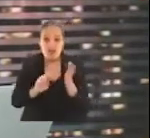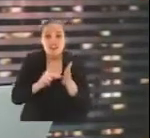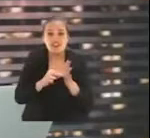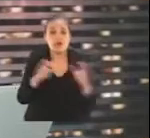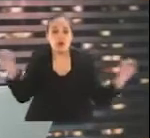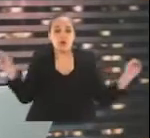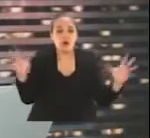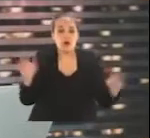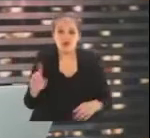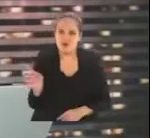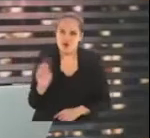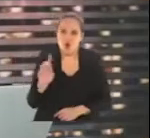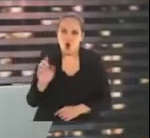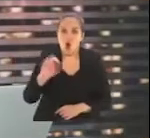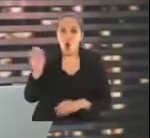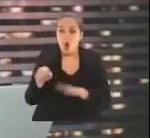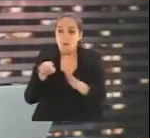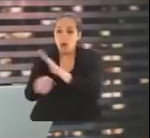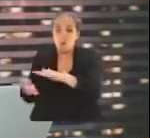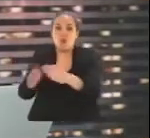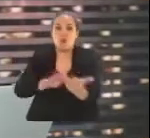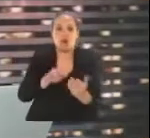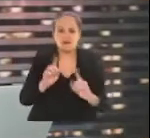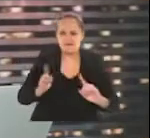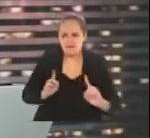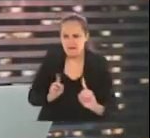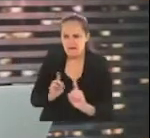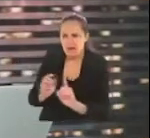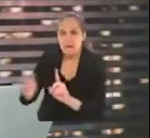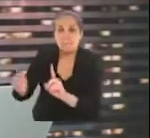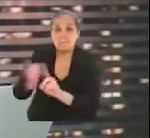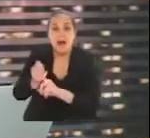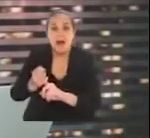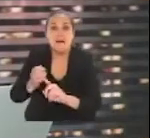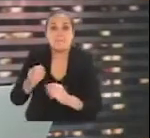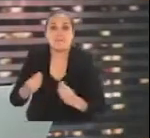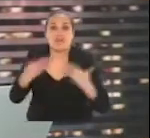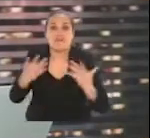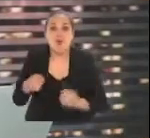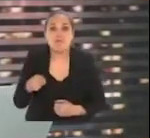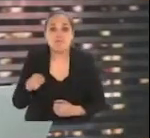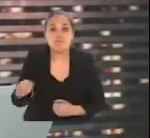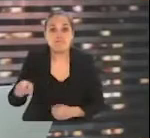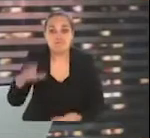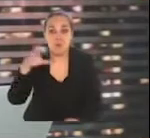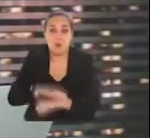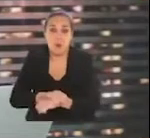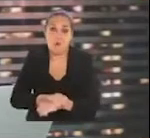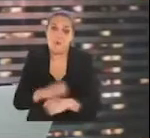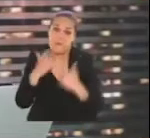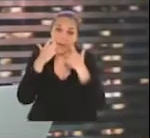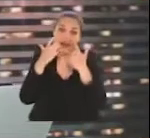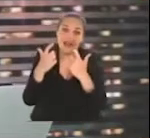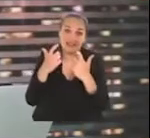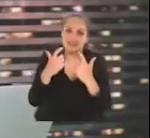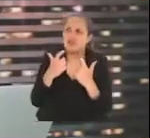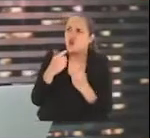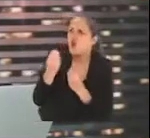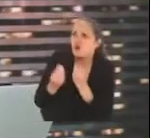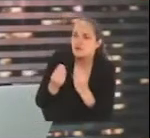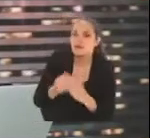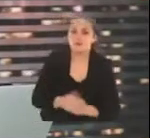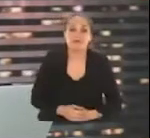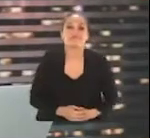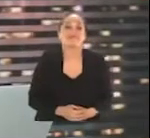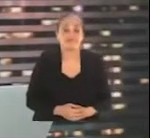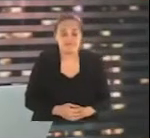bombardeo ni de haber dado de baja a este criminal sino de haberlo capturado y eso implica sin duda un desafío mayor yo creo